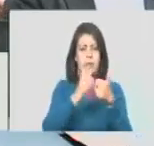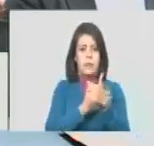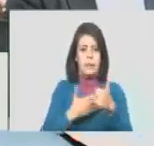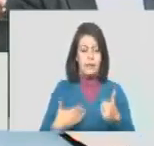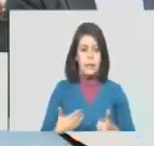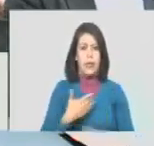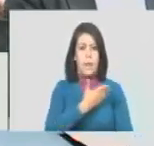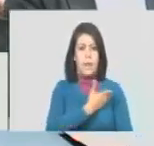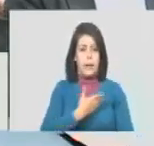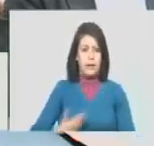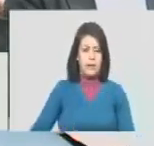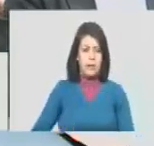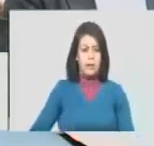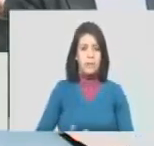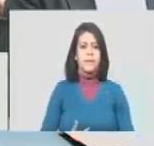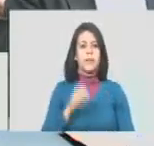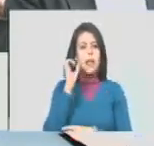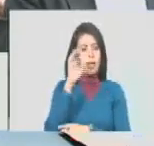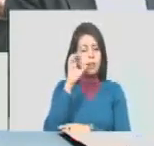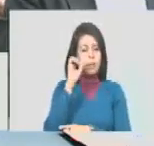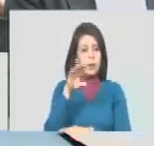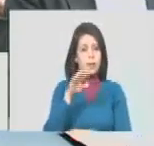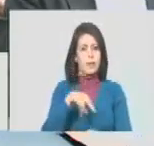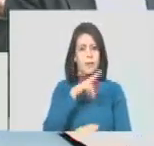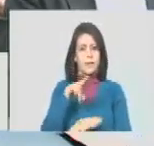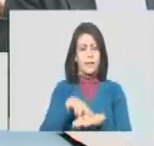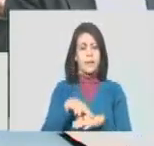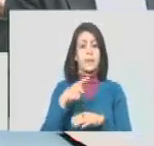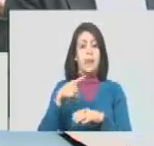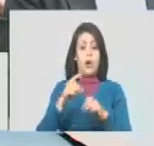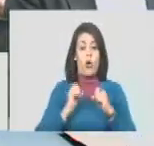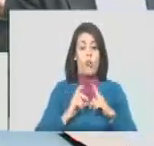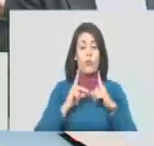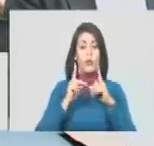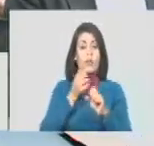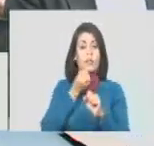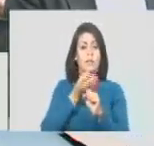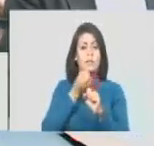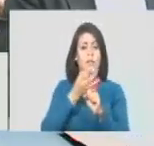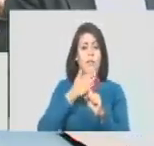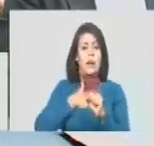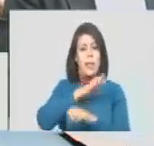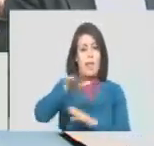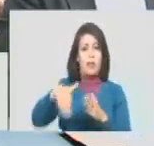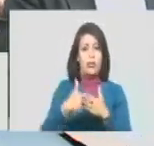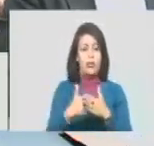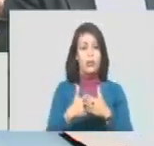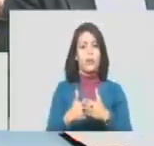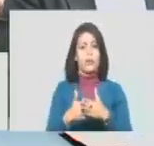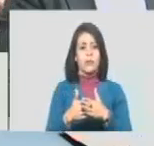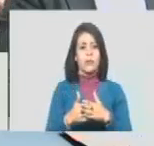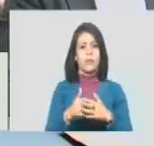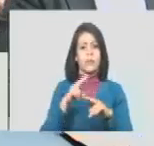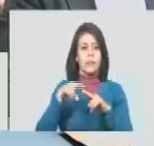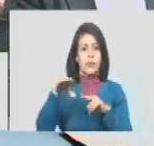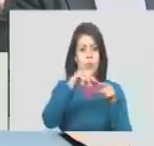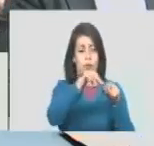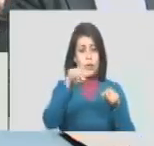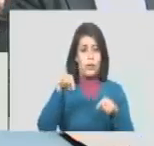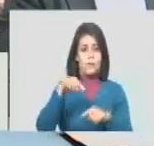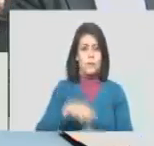vicepresidentes y al presidente de la Asamblea que me hayan dado esta oportunidad a mí y a todos los niños que están